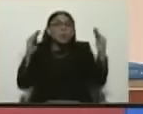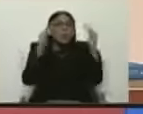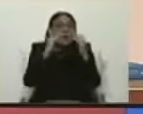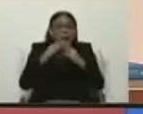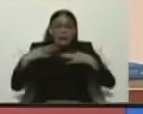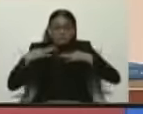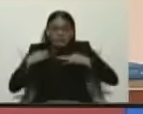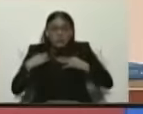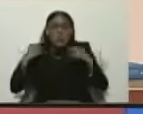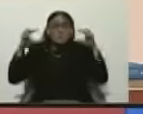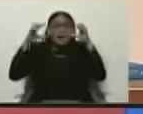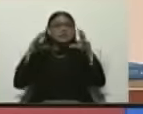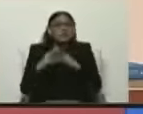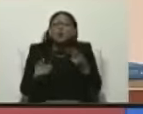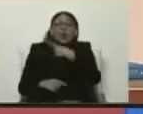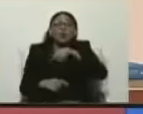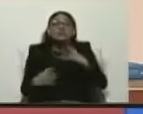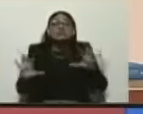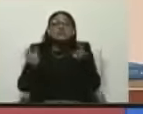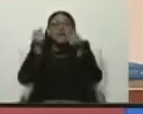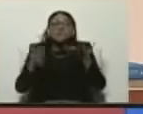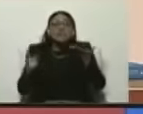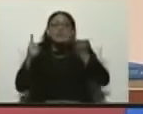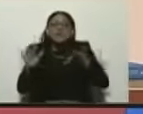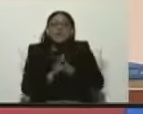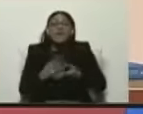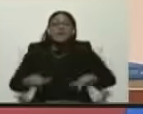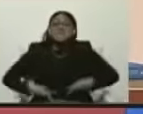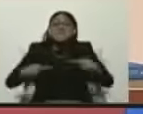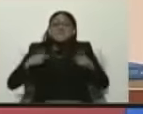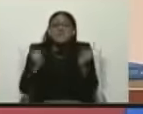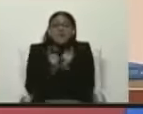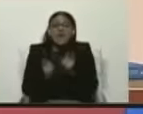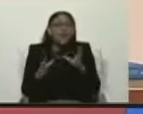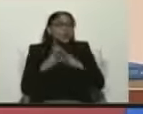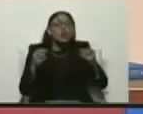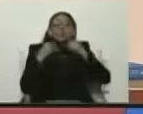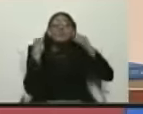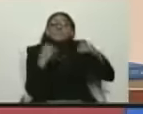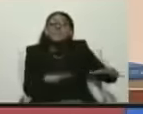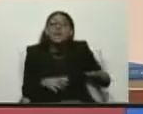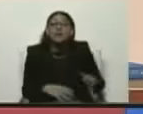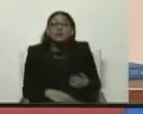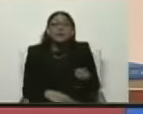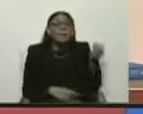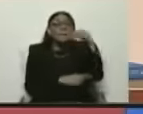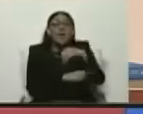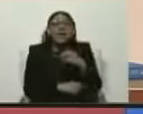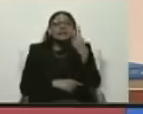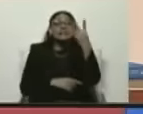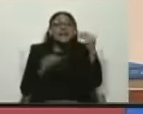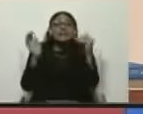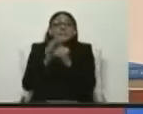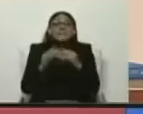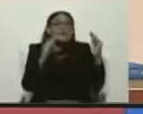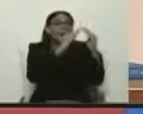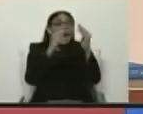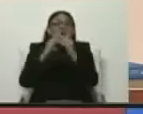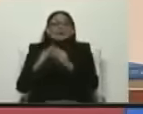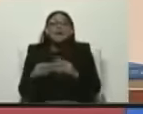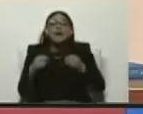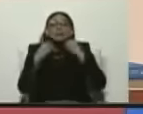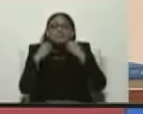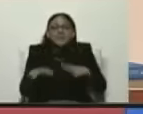sino de salvar la vida. Más de 7.900 viviendas afectadas. Y cuando le digo afectadas